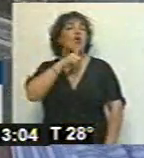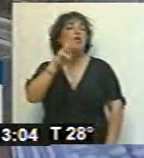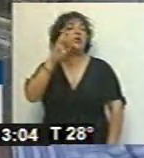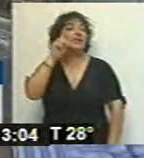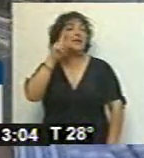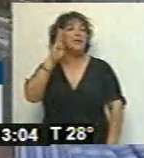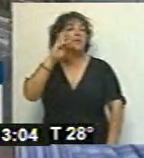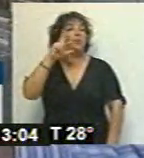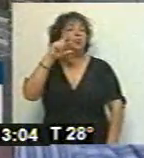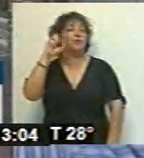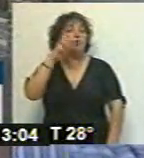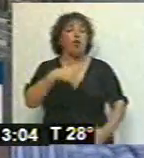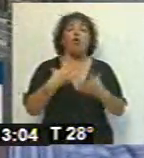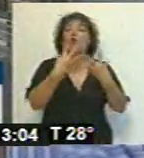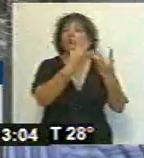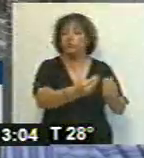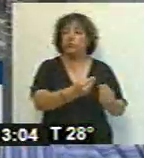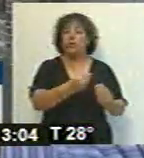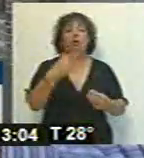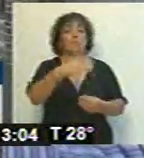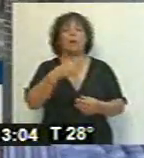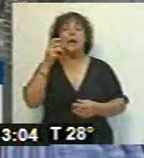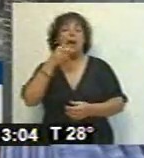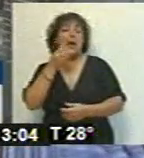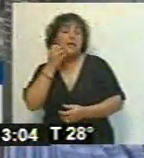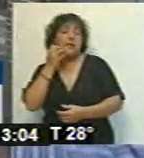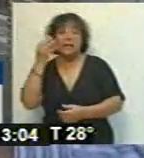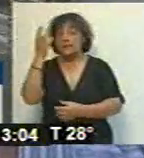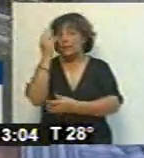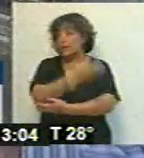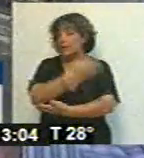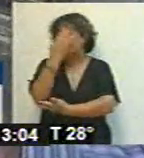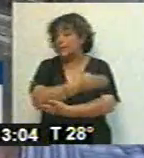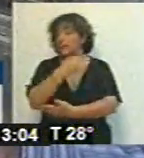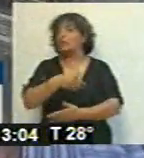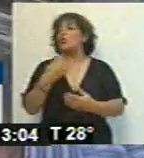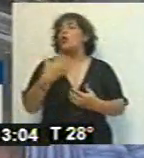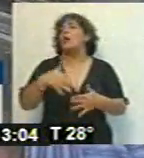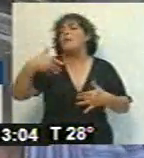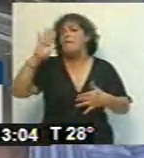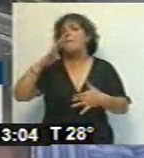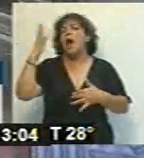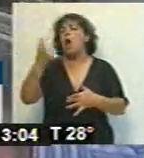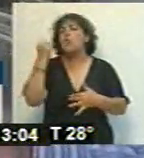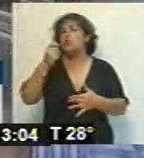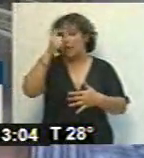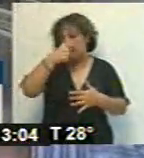remiseros, que son los que más consumen GNC y que son los que más le reditúan ganancias a los